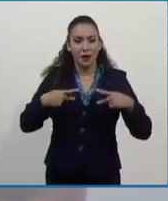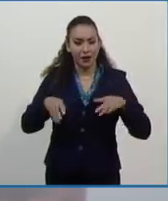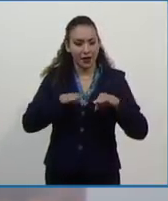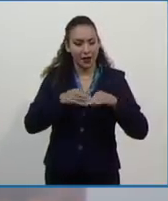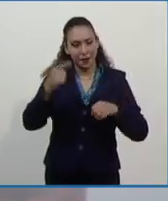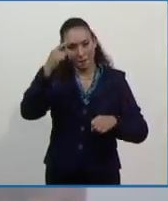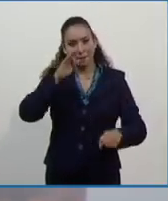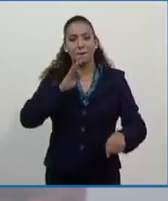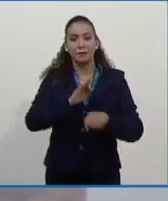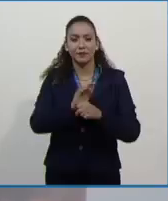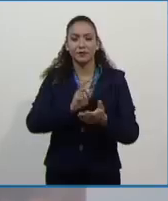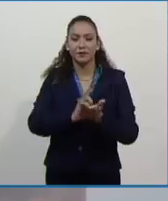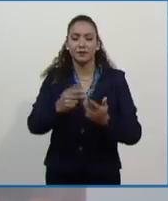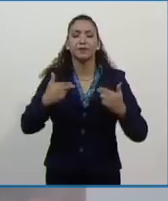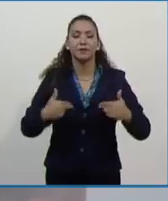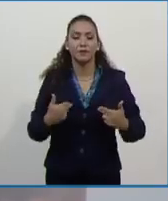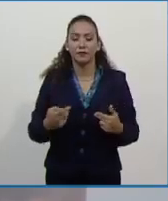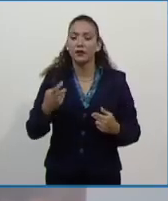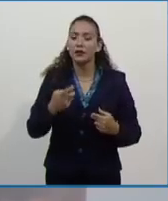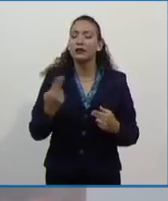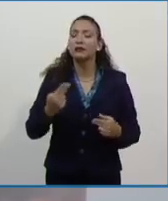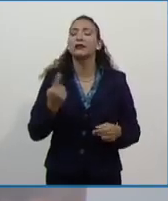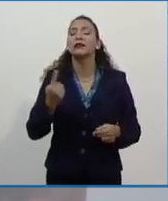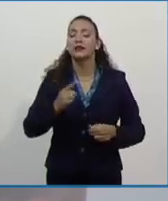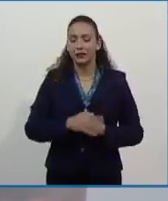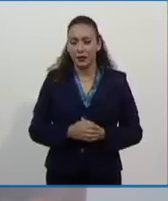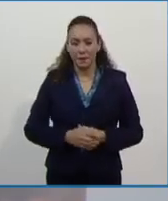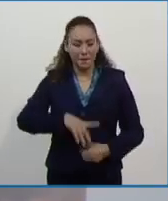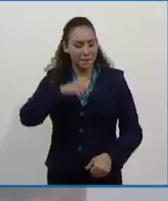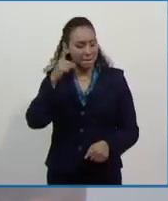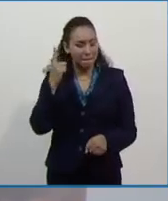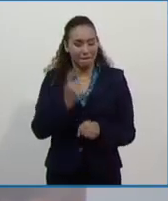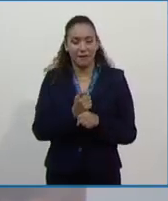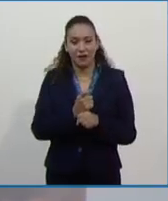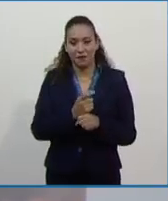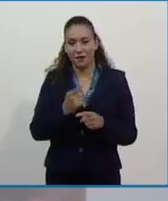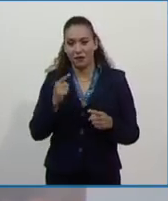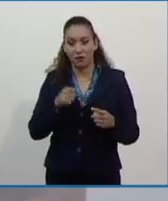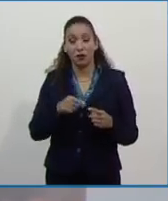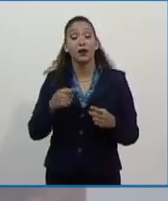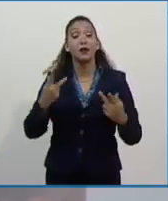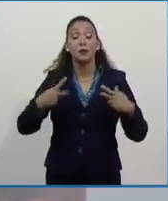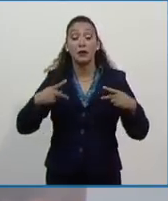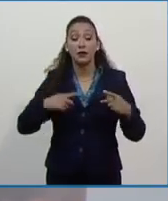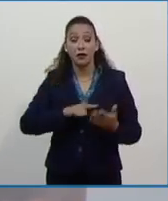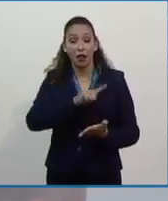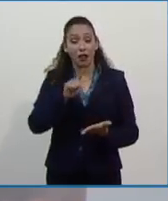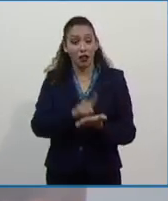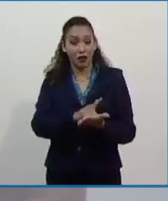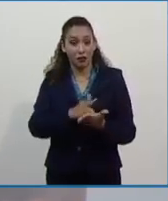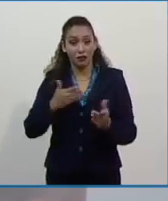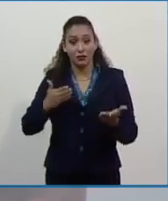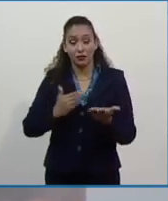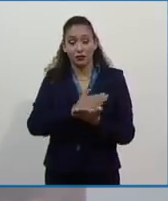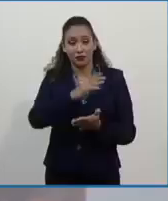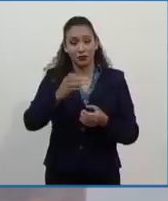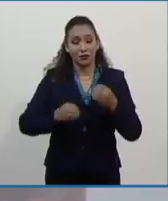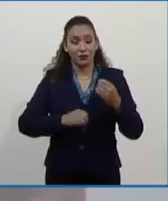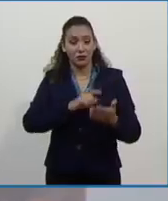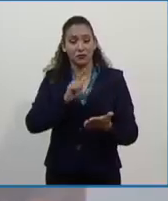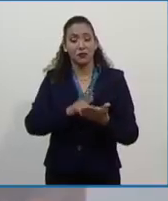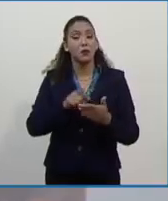a los derechos humanos debe tomar como premisa básica que el acceso al derecho a la justicia es